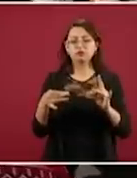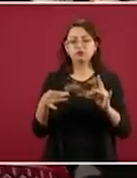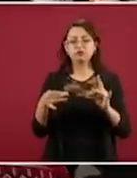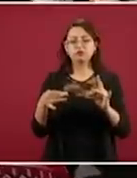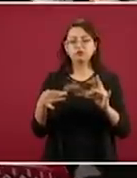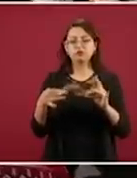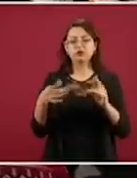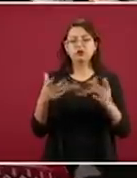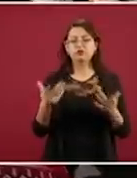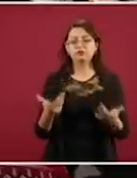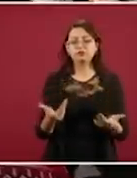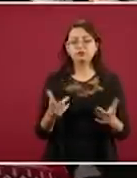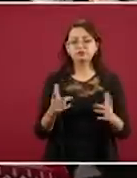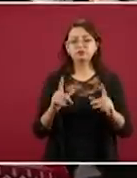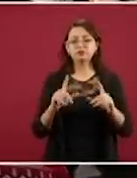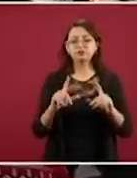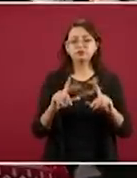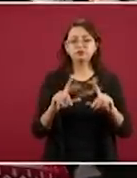países